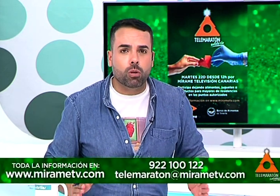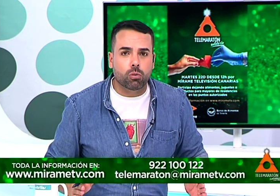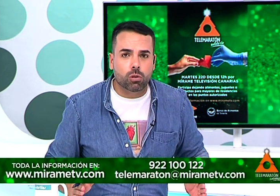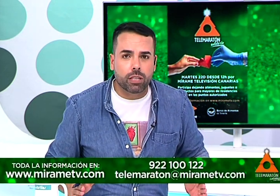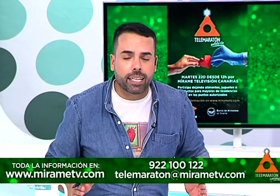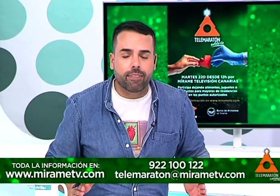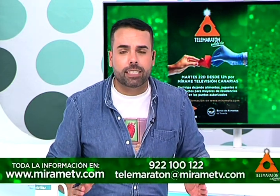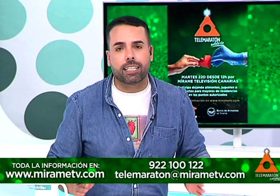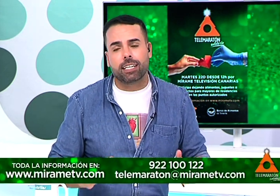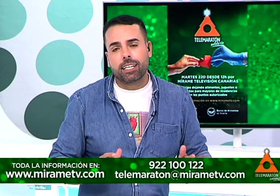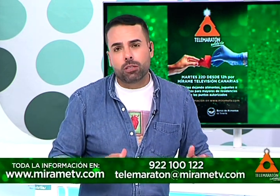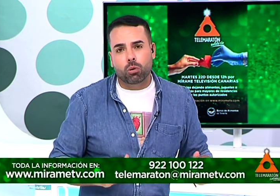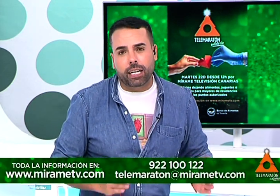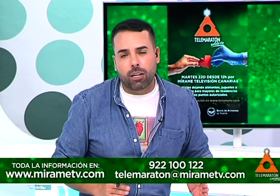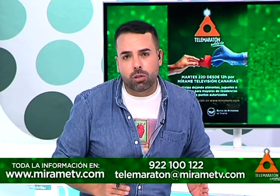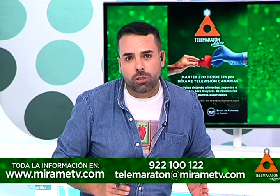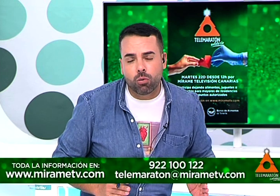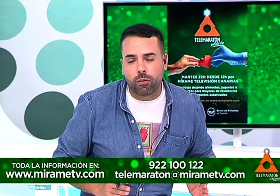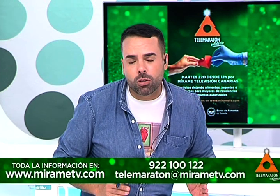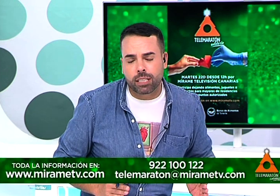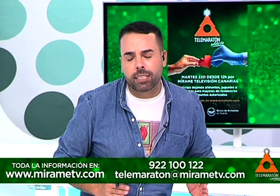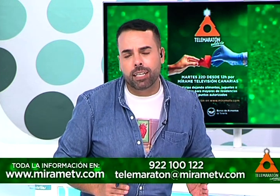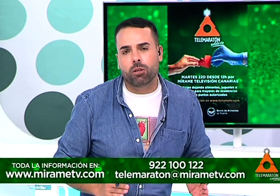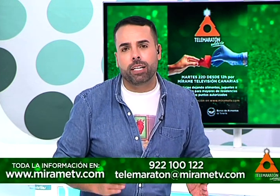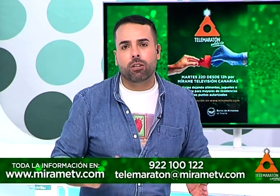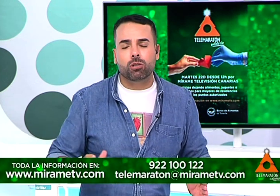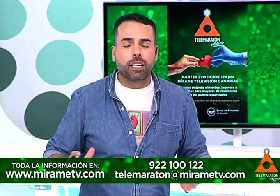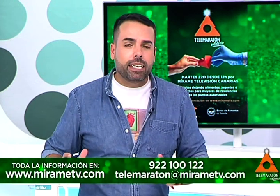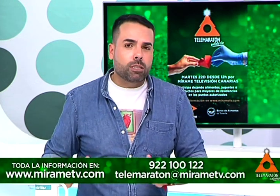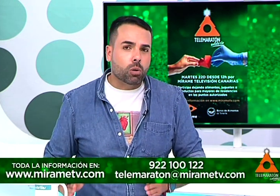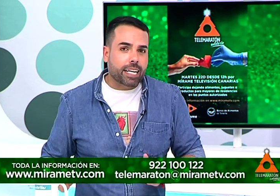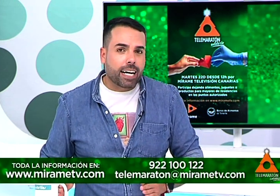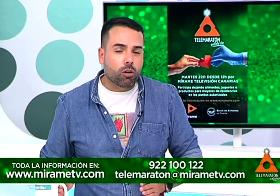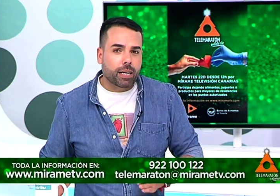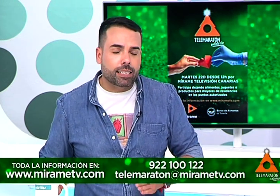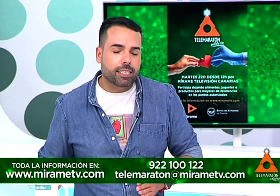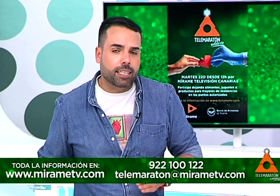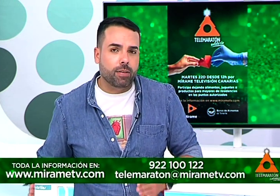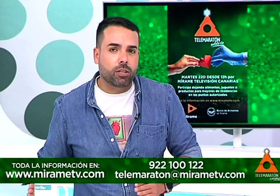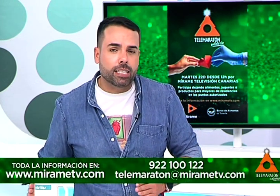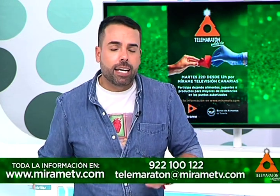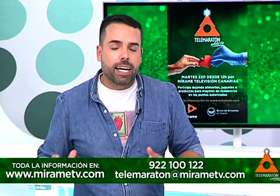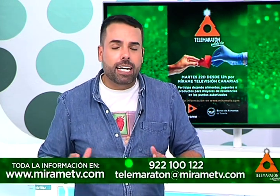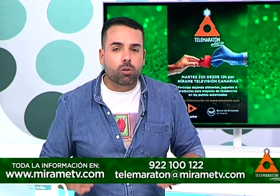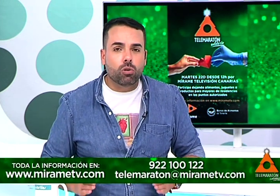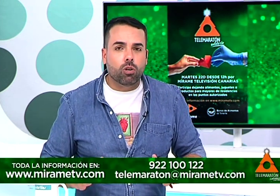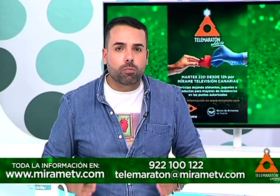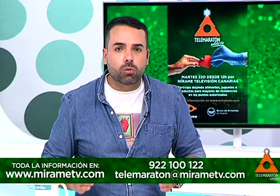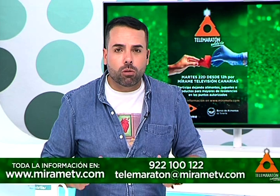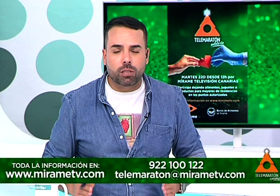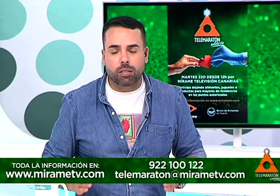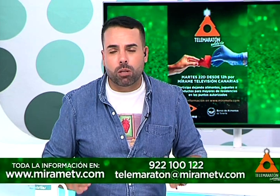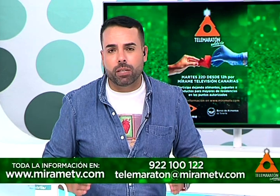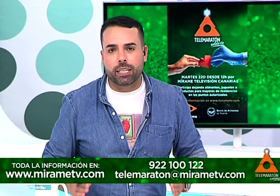sus productos de higiene básica, sus regalos nuevos no sexistas y no bélicos y sus regalos para residencias de mayores en alguno de los